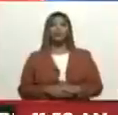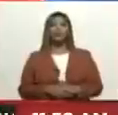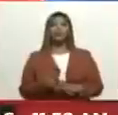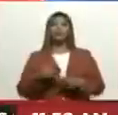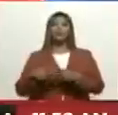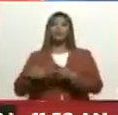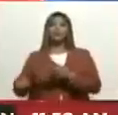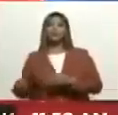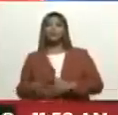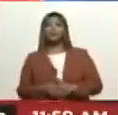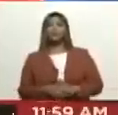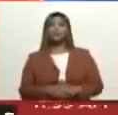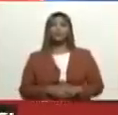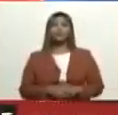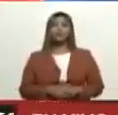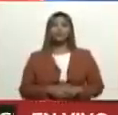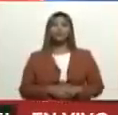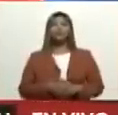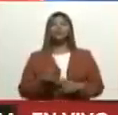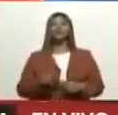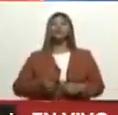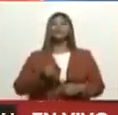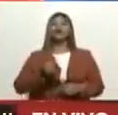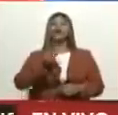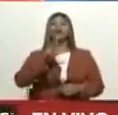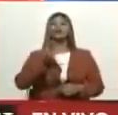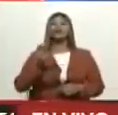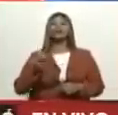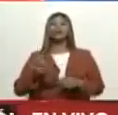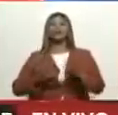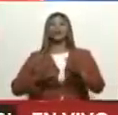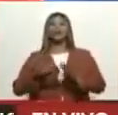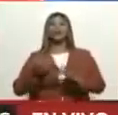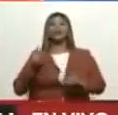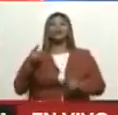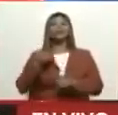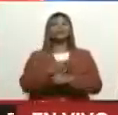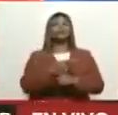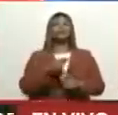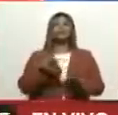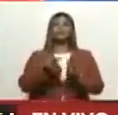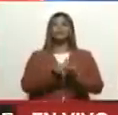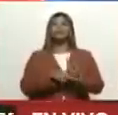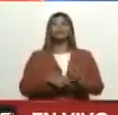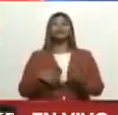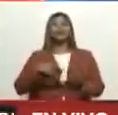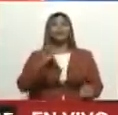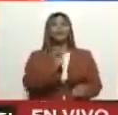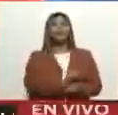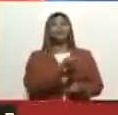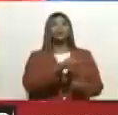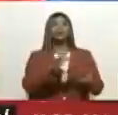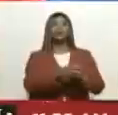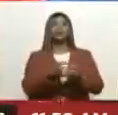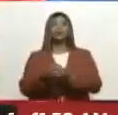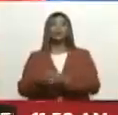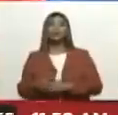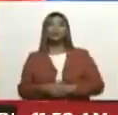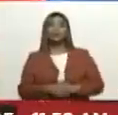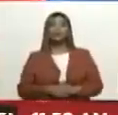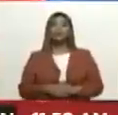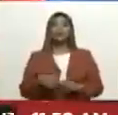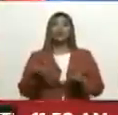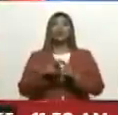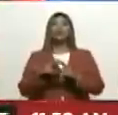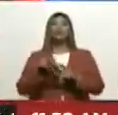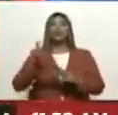entre otras. Se han librado 315 órdenes de aprehensión en contra de estas bandas conocidas